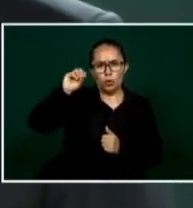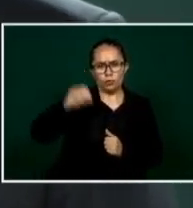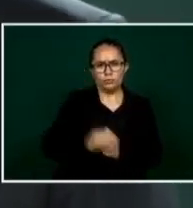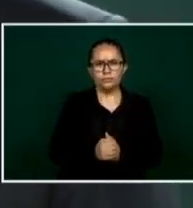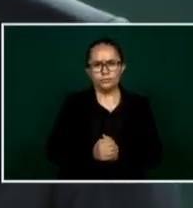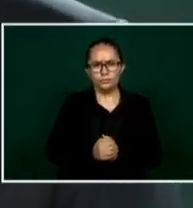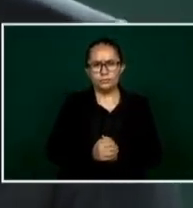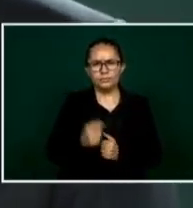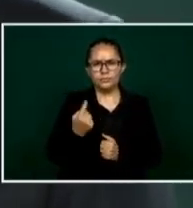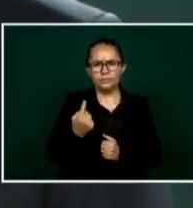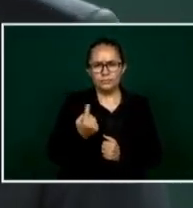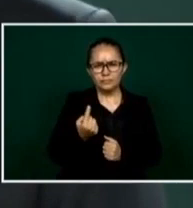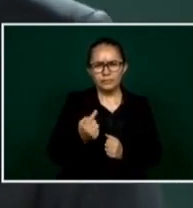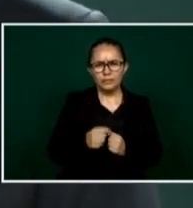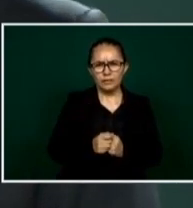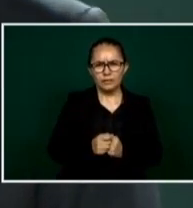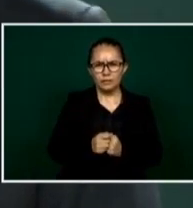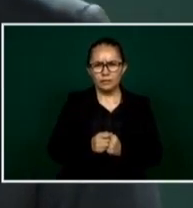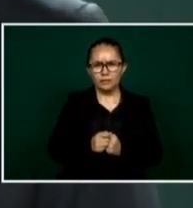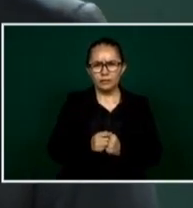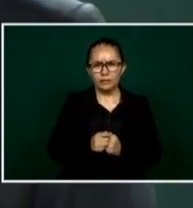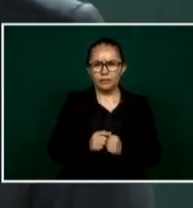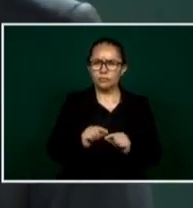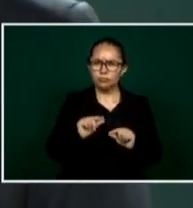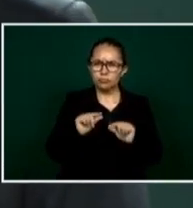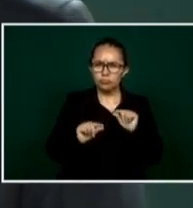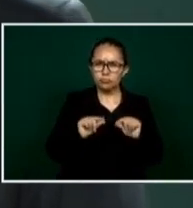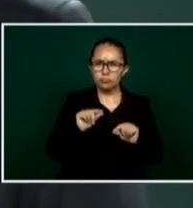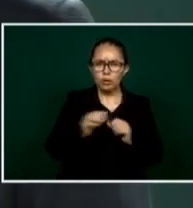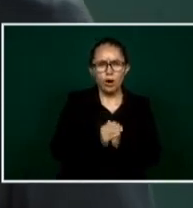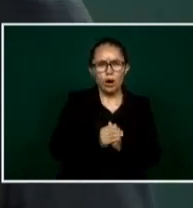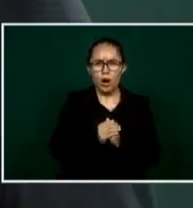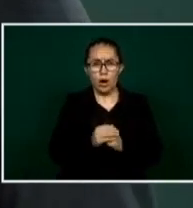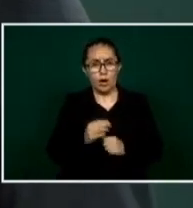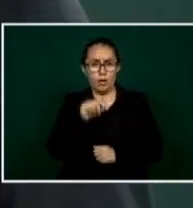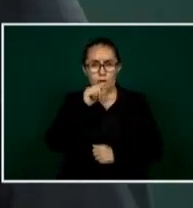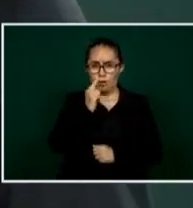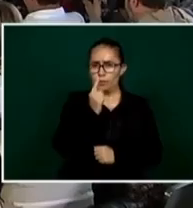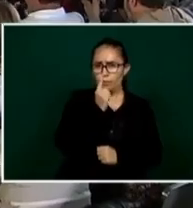que están mejor pagados los policías.